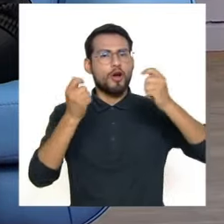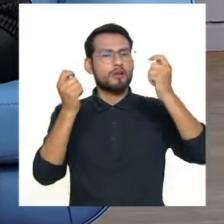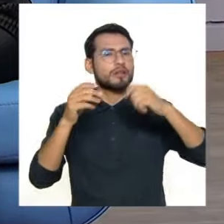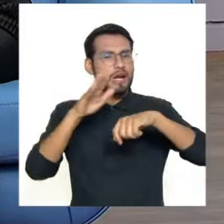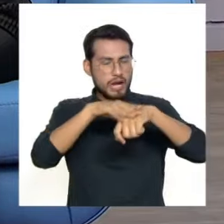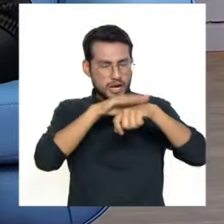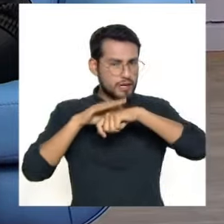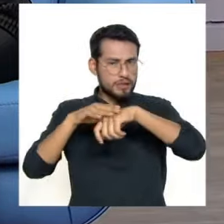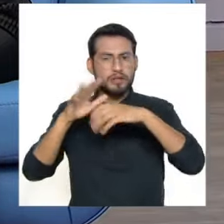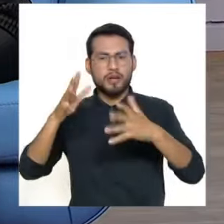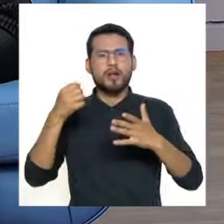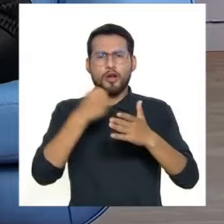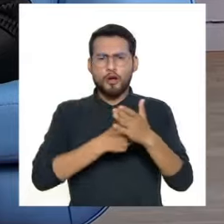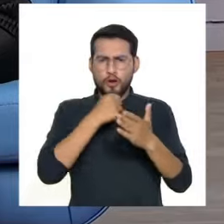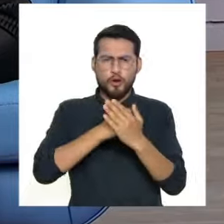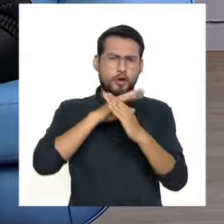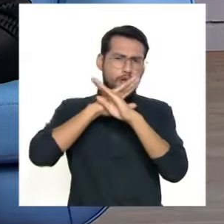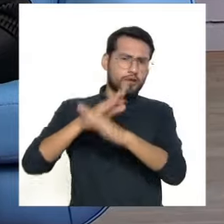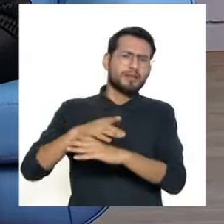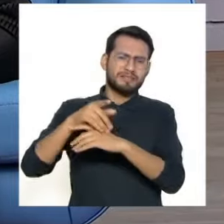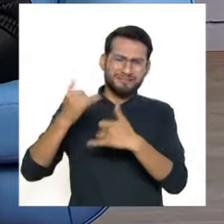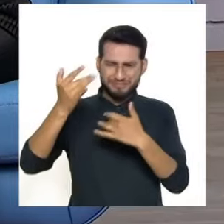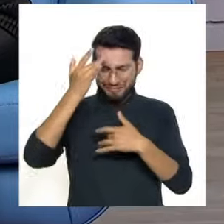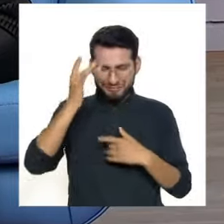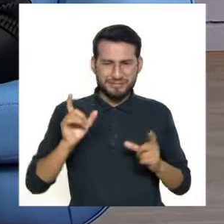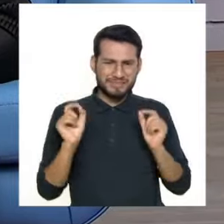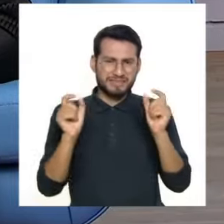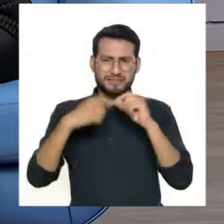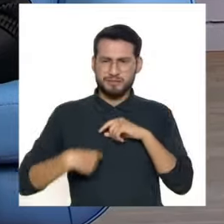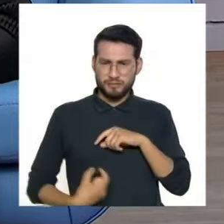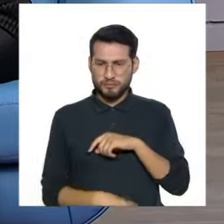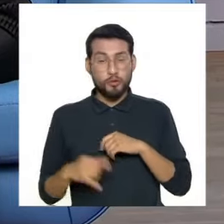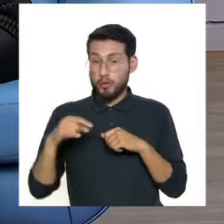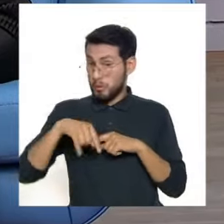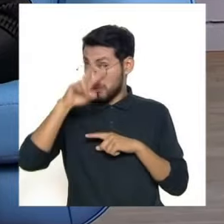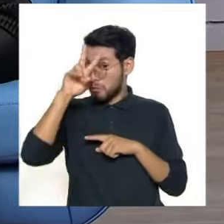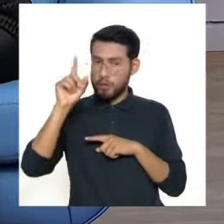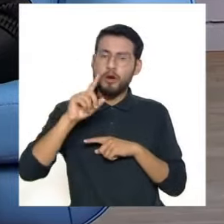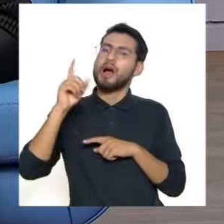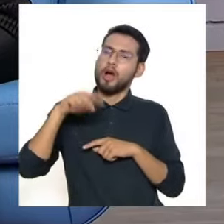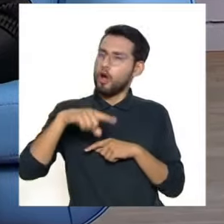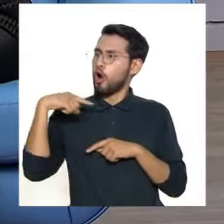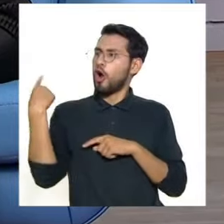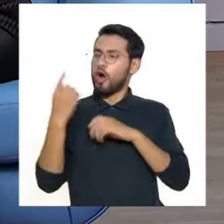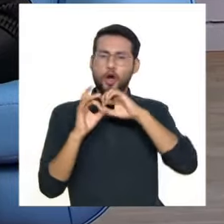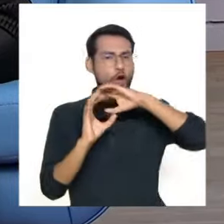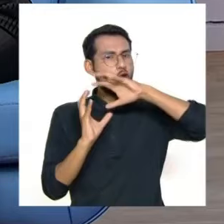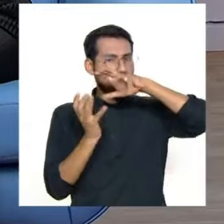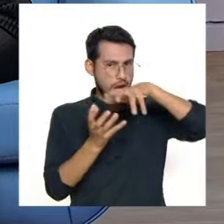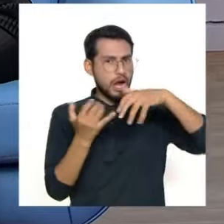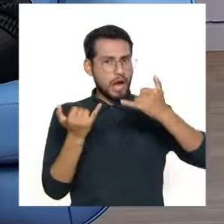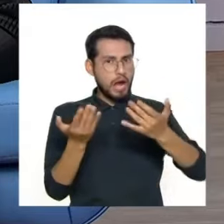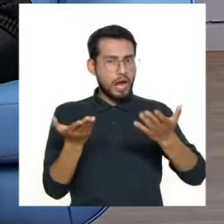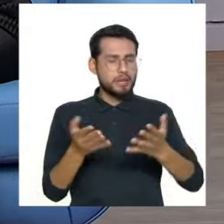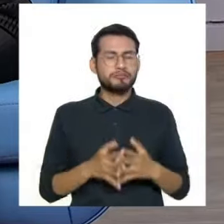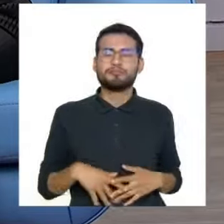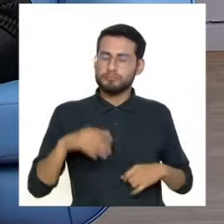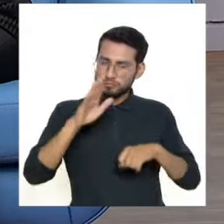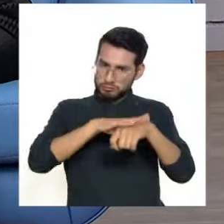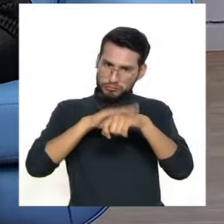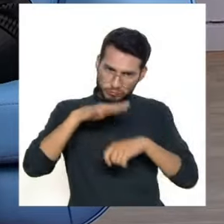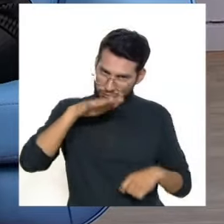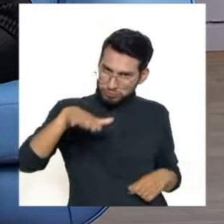de la lucha contra este flagelo que es mundial no es solamente en el Perú es en todo el mundo y hay que llamar la